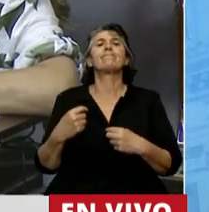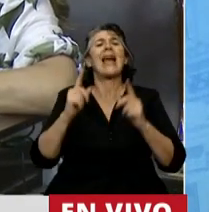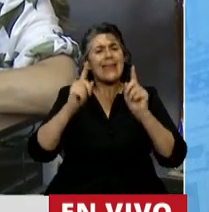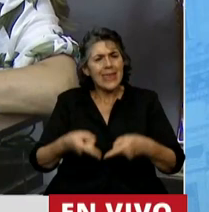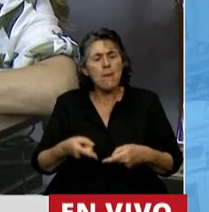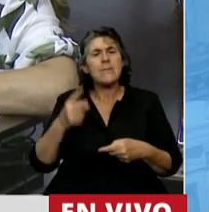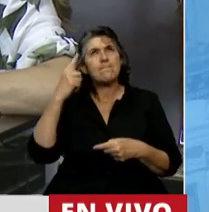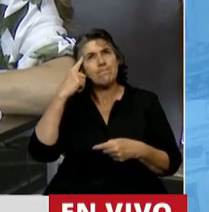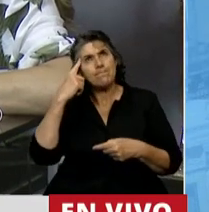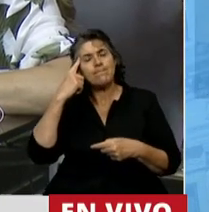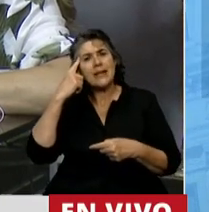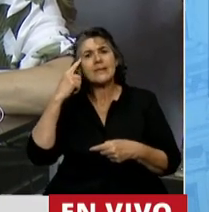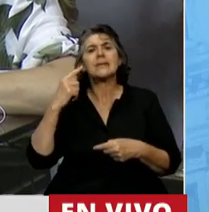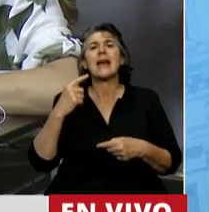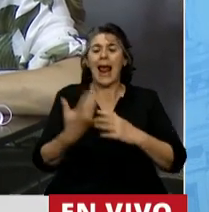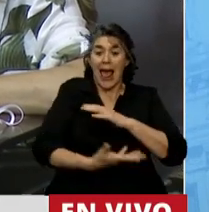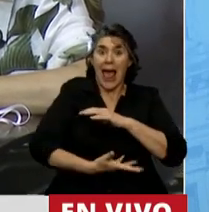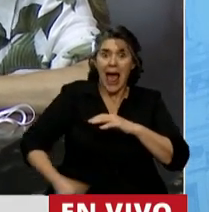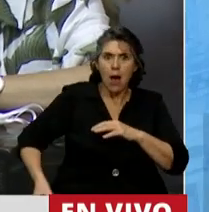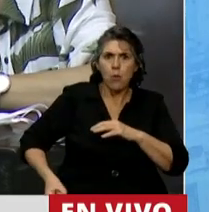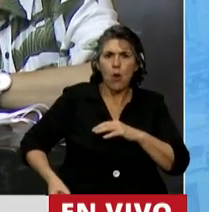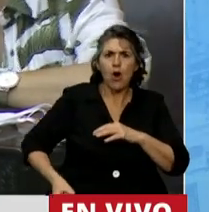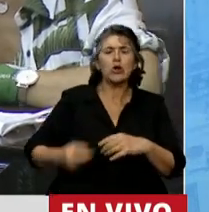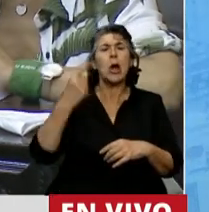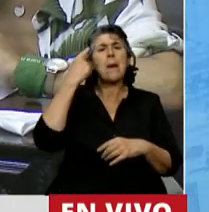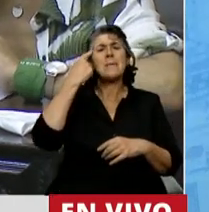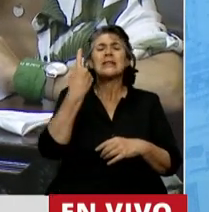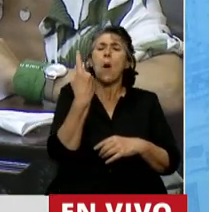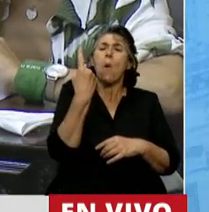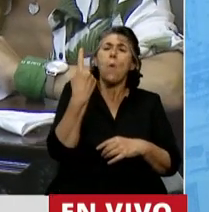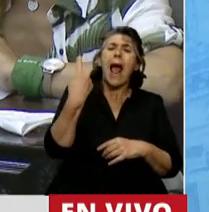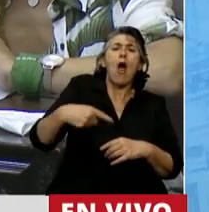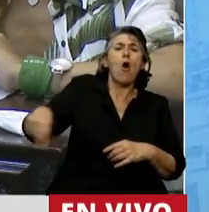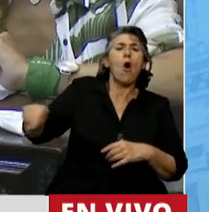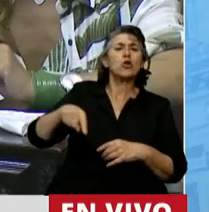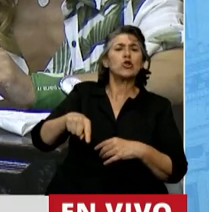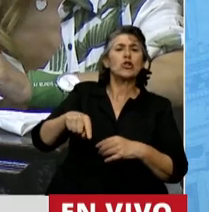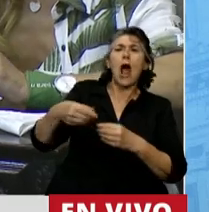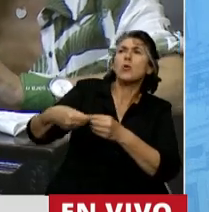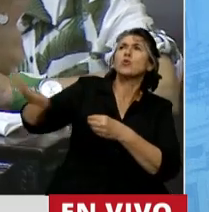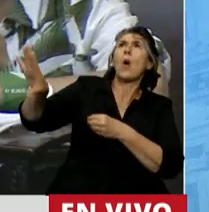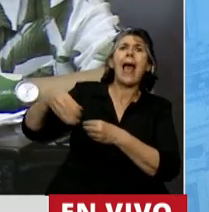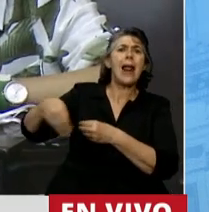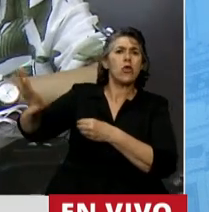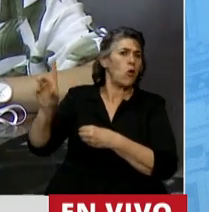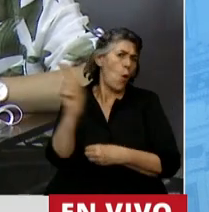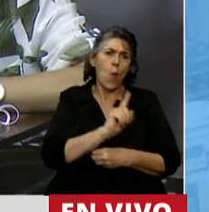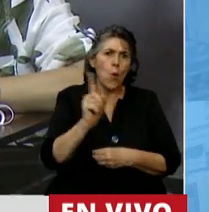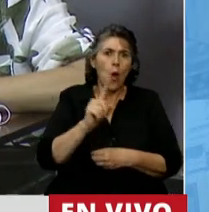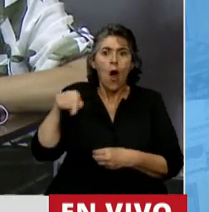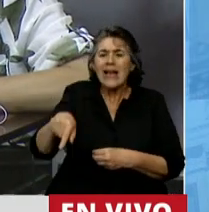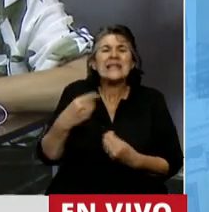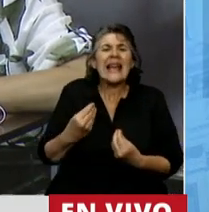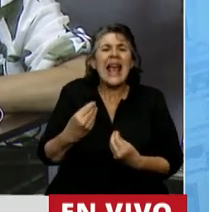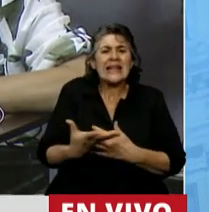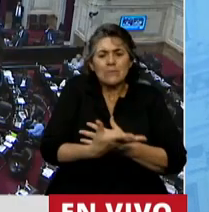a la interrupción del embarazo, no como un hecho aislado, sino como un hecho colectivo,